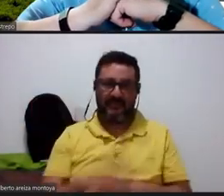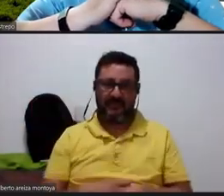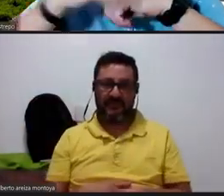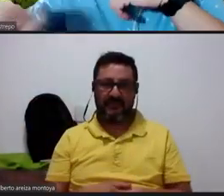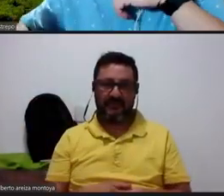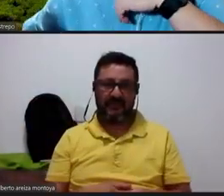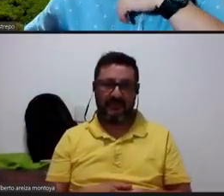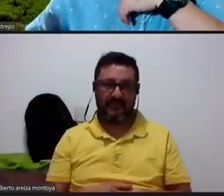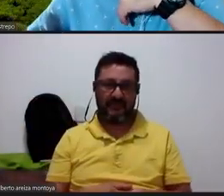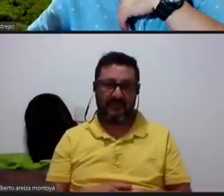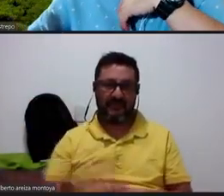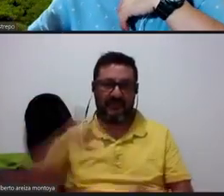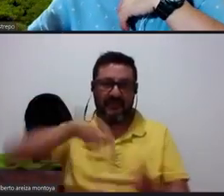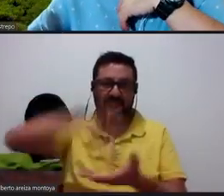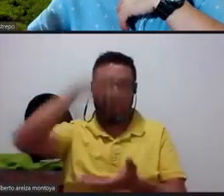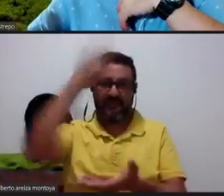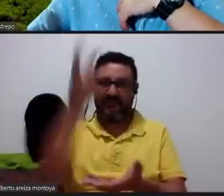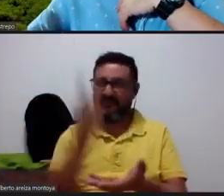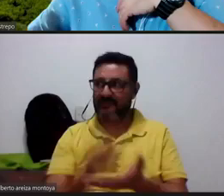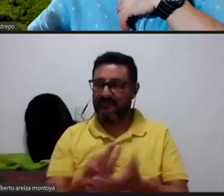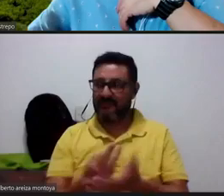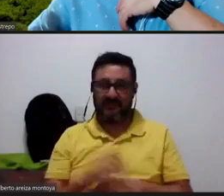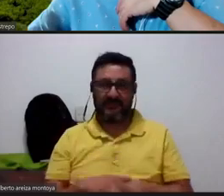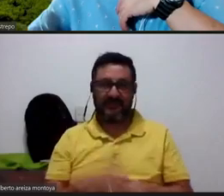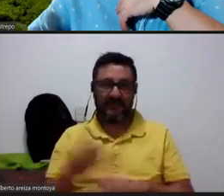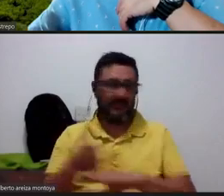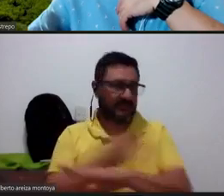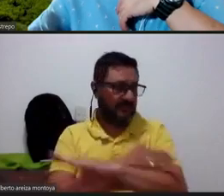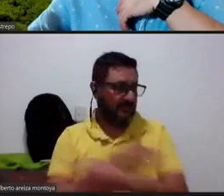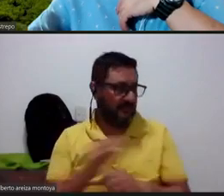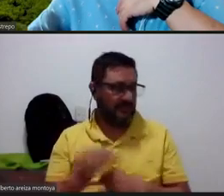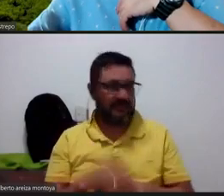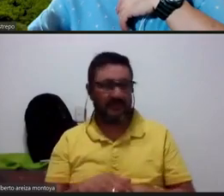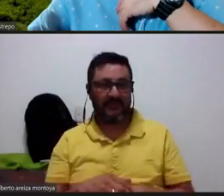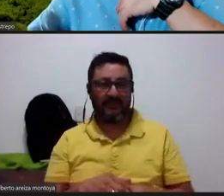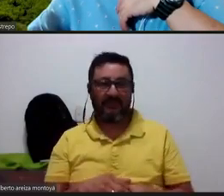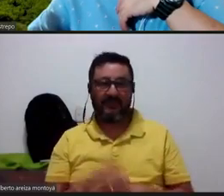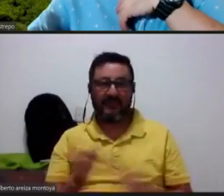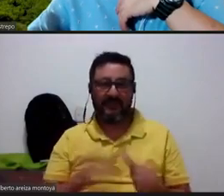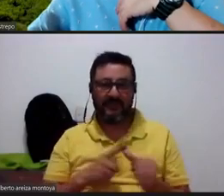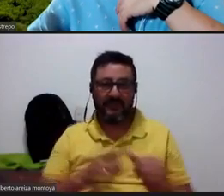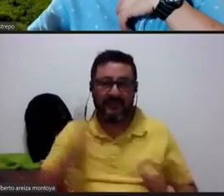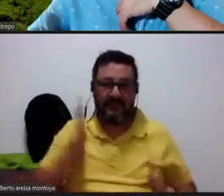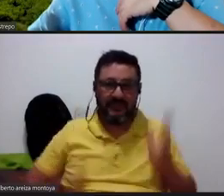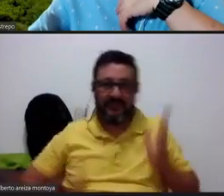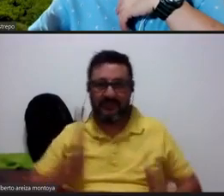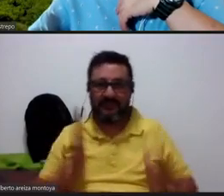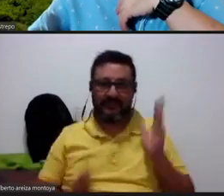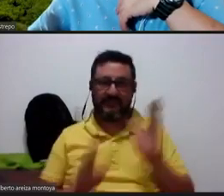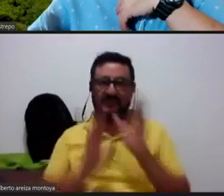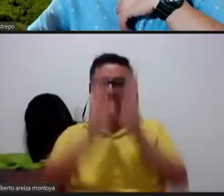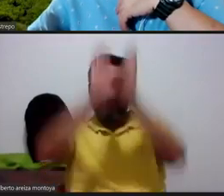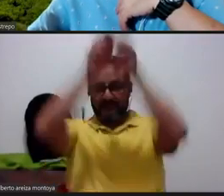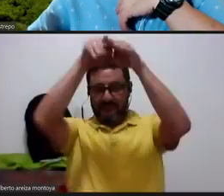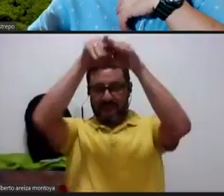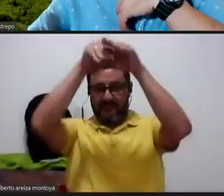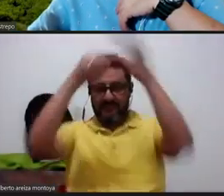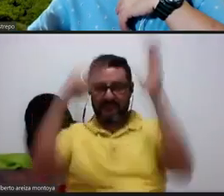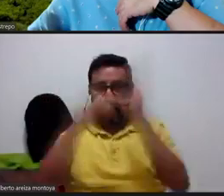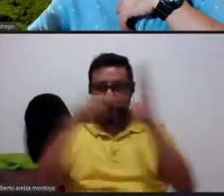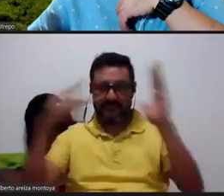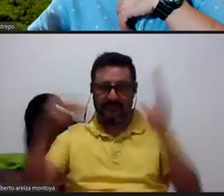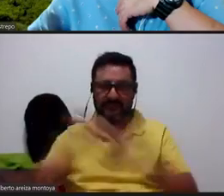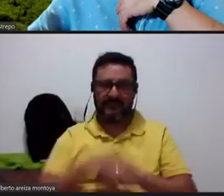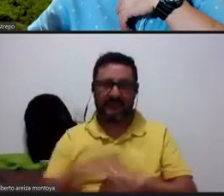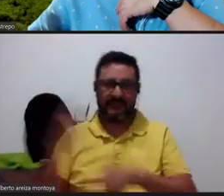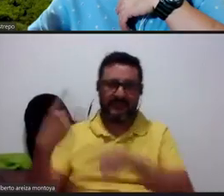programa de gimnasia. Pero antes, en el colegio, yo había hecho atletismo, baloncesto, natación, un montón